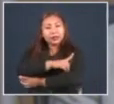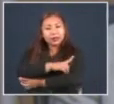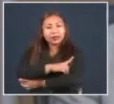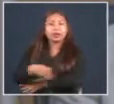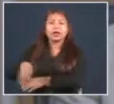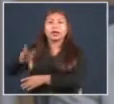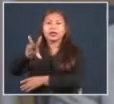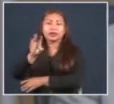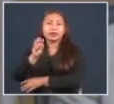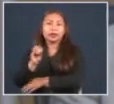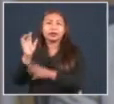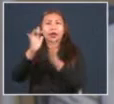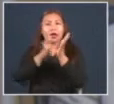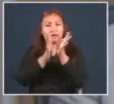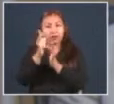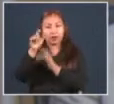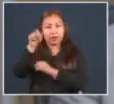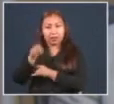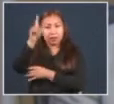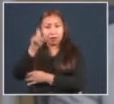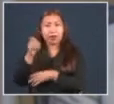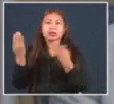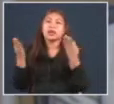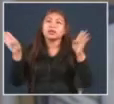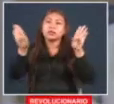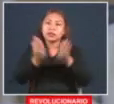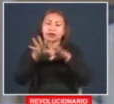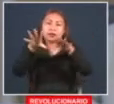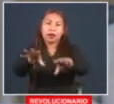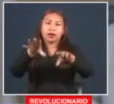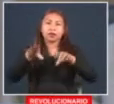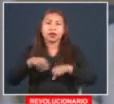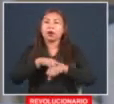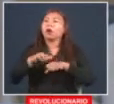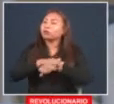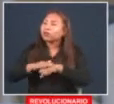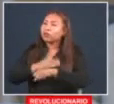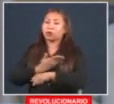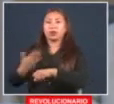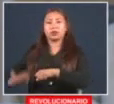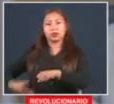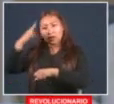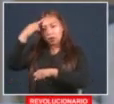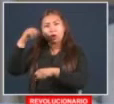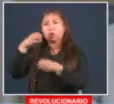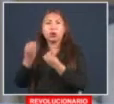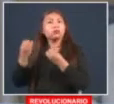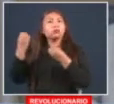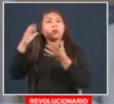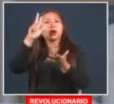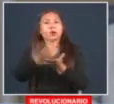de abril cierra la asamblea. Que nos diga si va a aprobar la moratoria, sí o no, y nosotros aquí la podemos aprobar